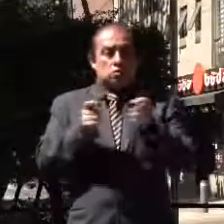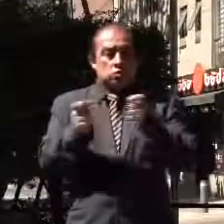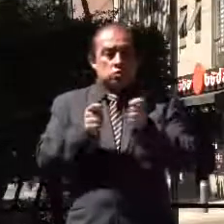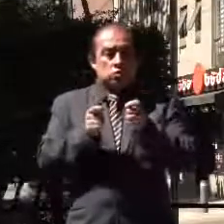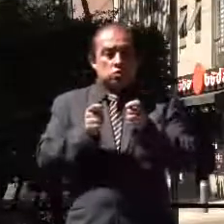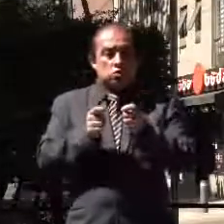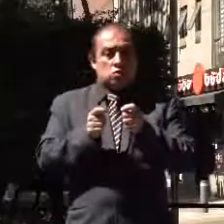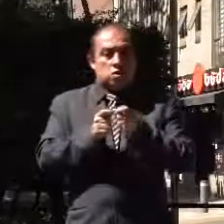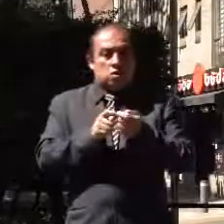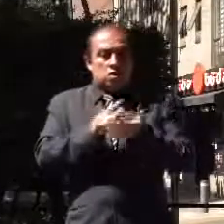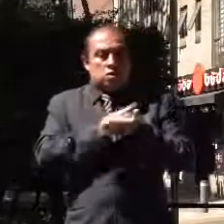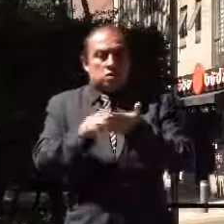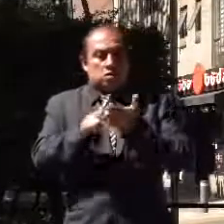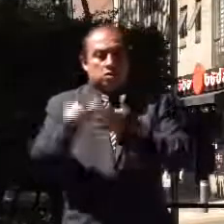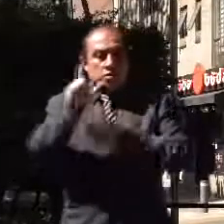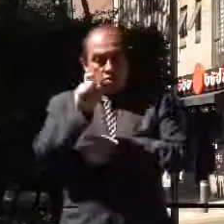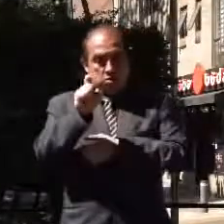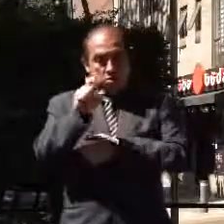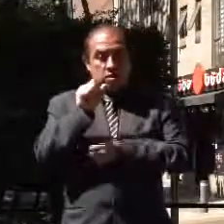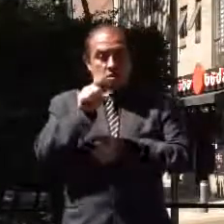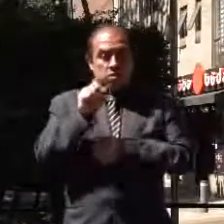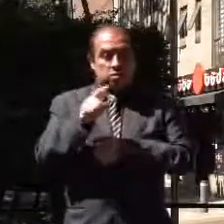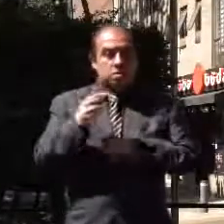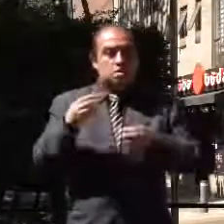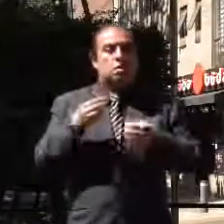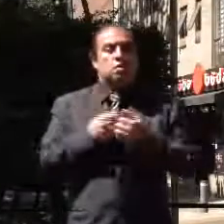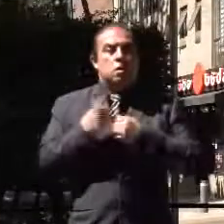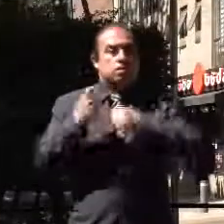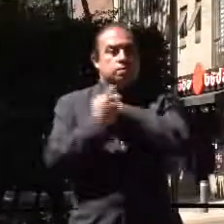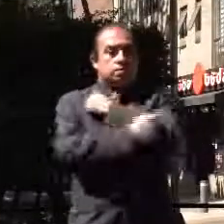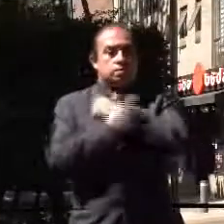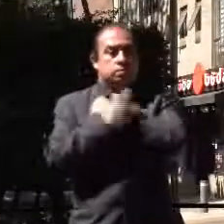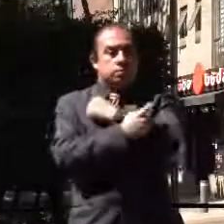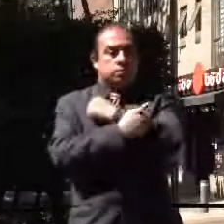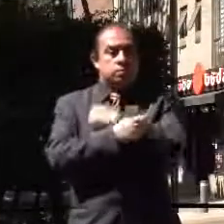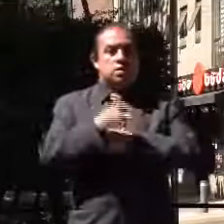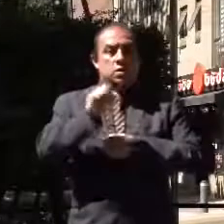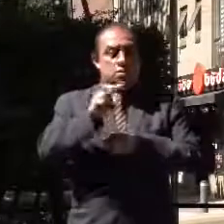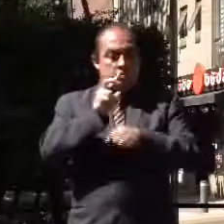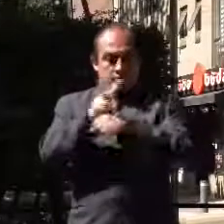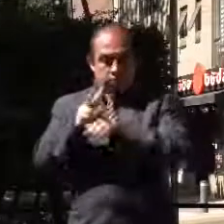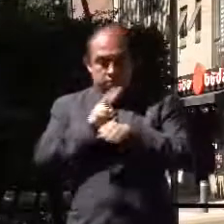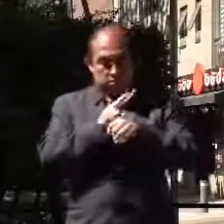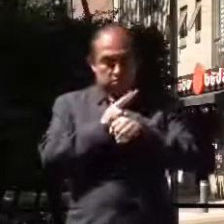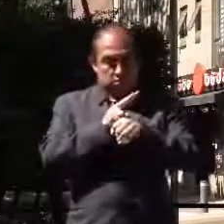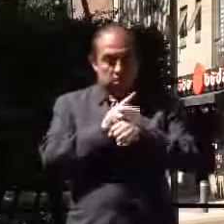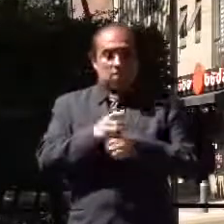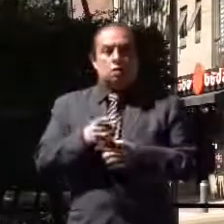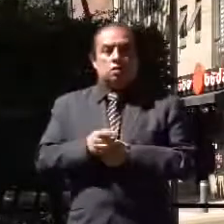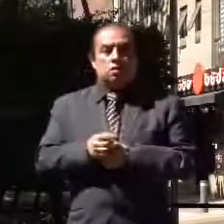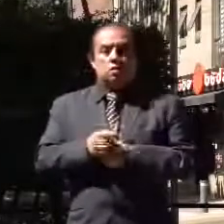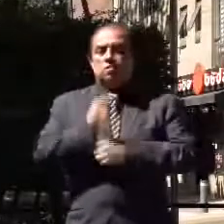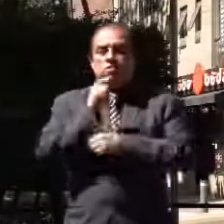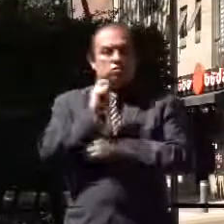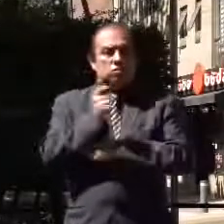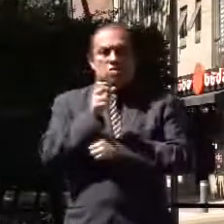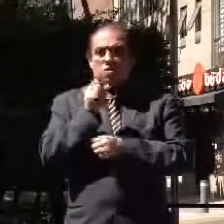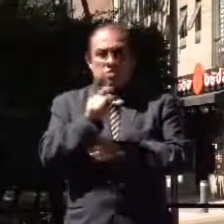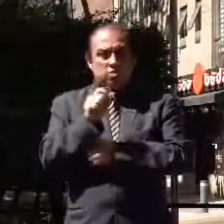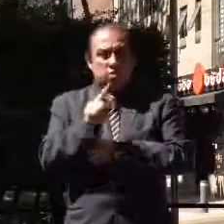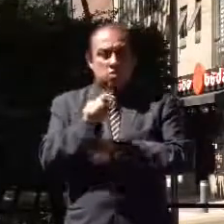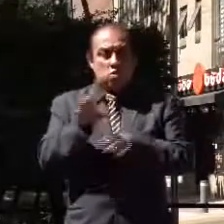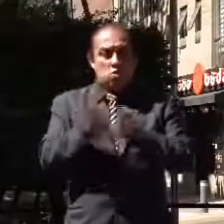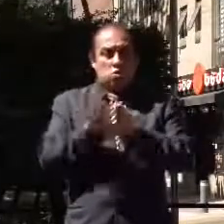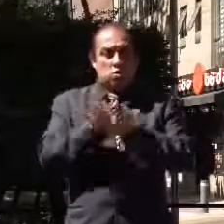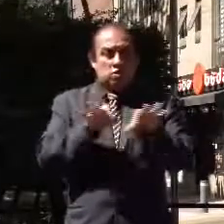del agua, la automatización y la vigilancia. Es decir, no es lo mismo como se